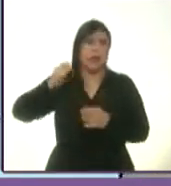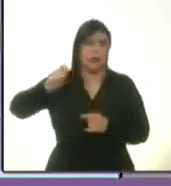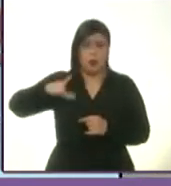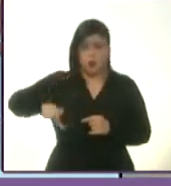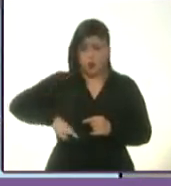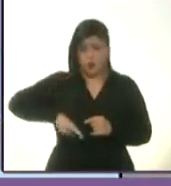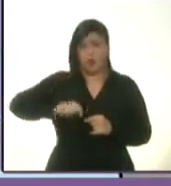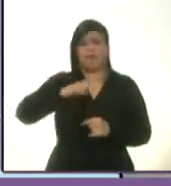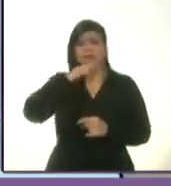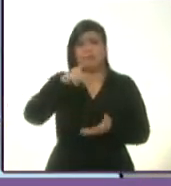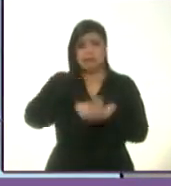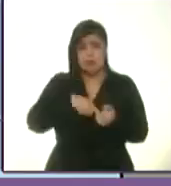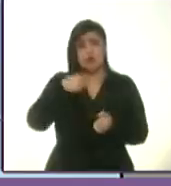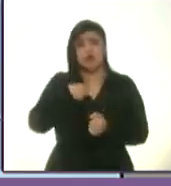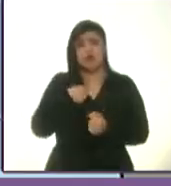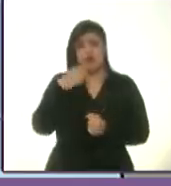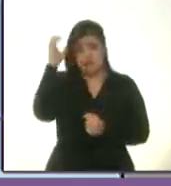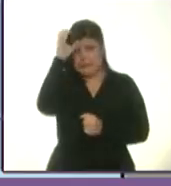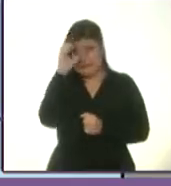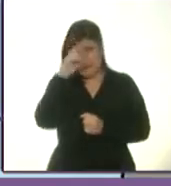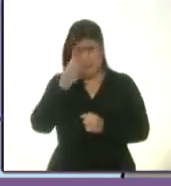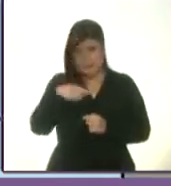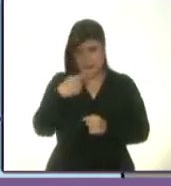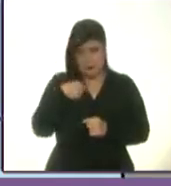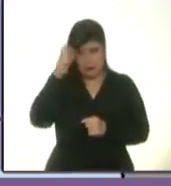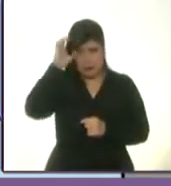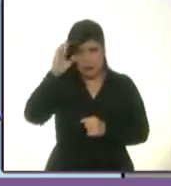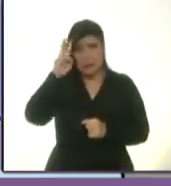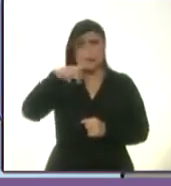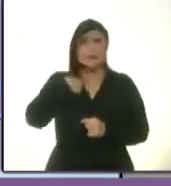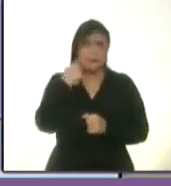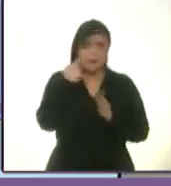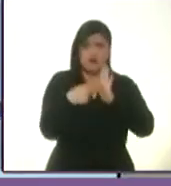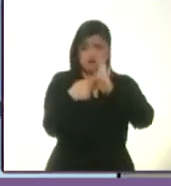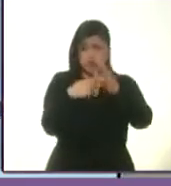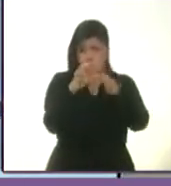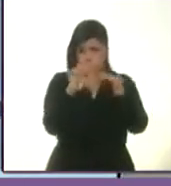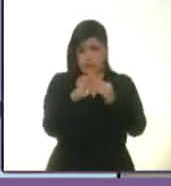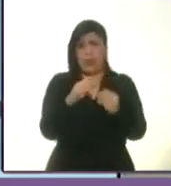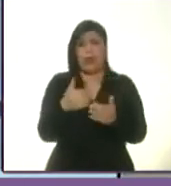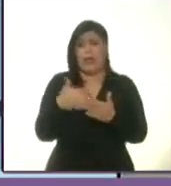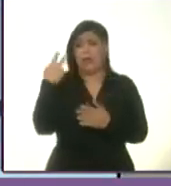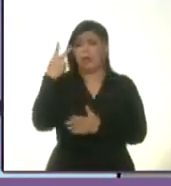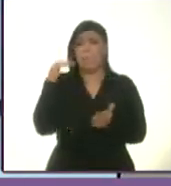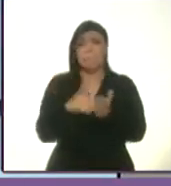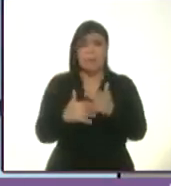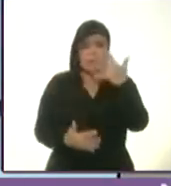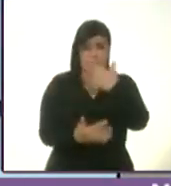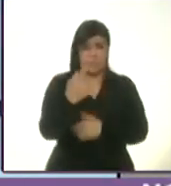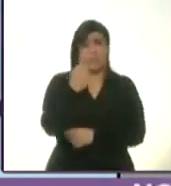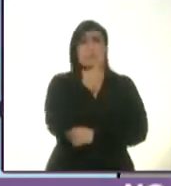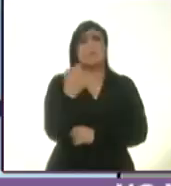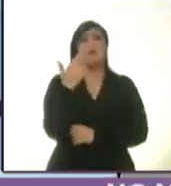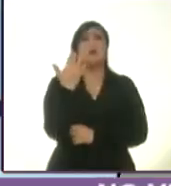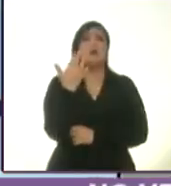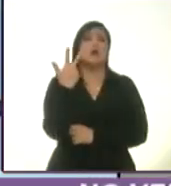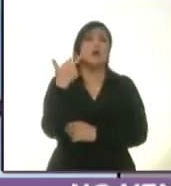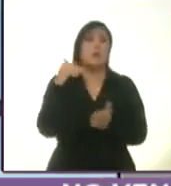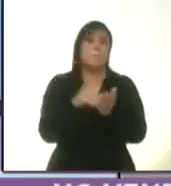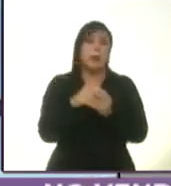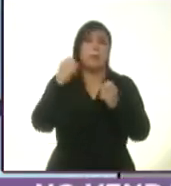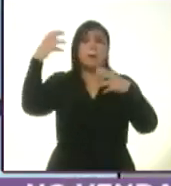como soy científica pues tengo que dar la información tengo que demostrar 2015 158 mil lámparas